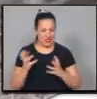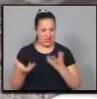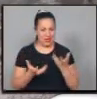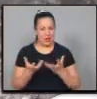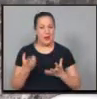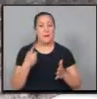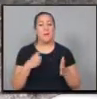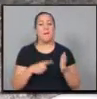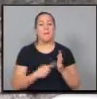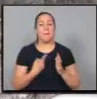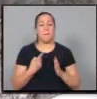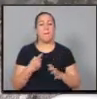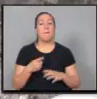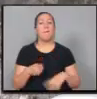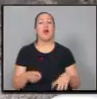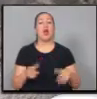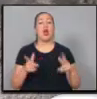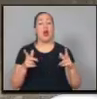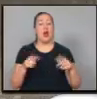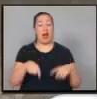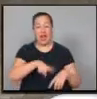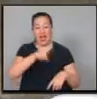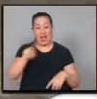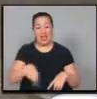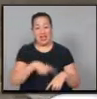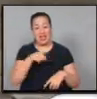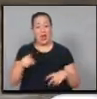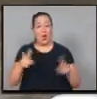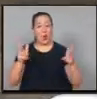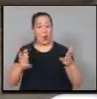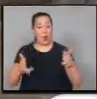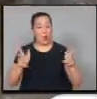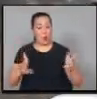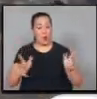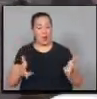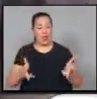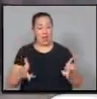pero algunas de las llantas o ruedas, sobre todo del otro costado, que allí no lo podemos ver,